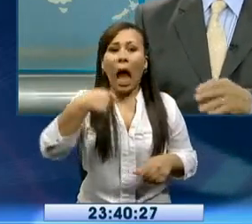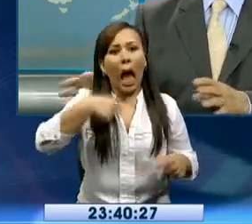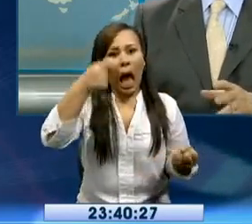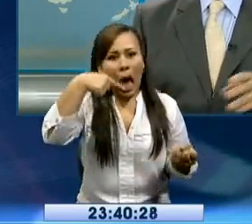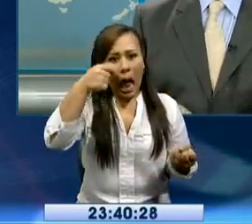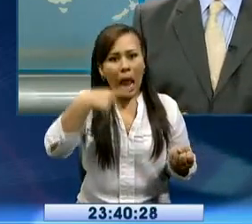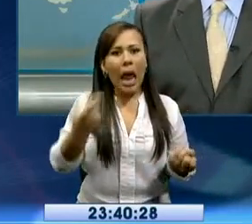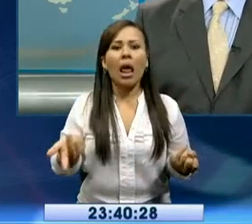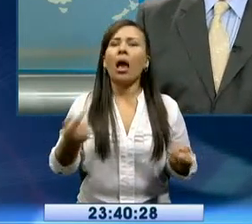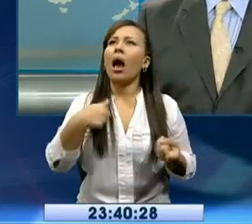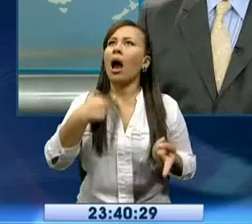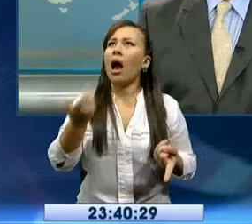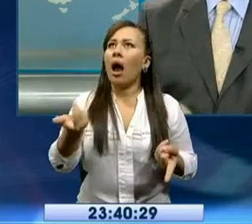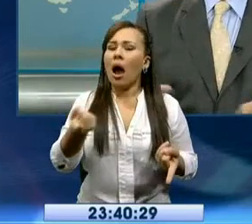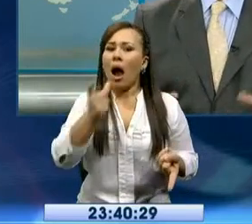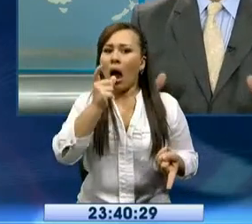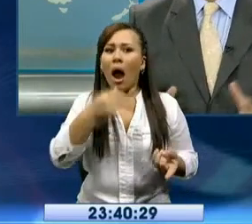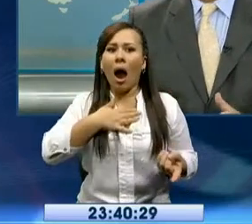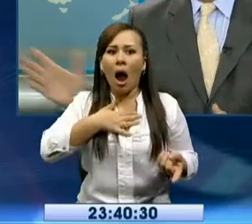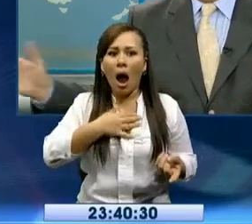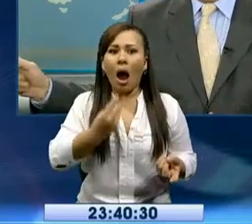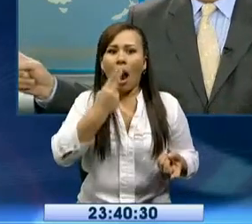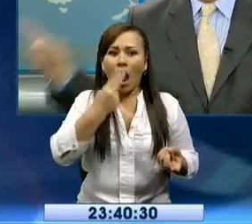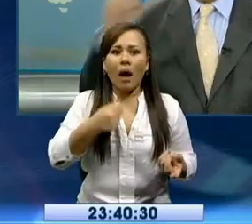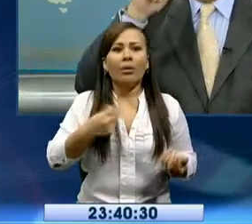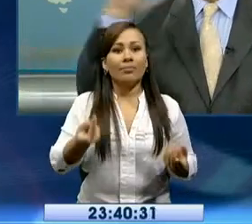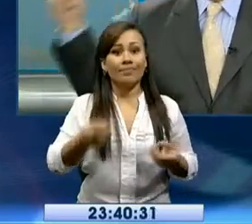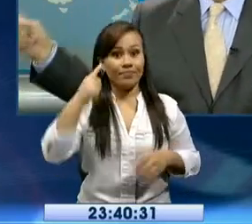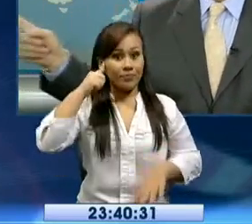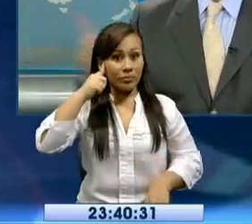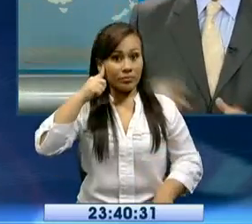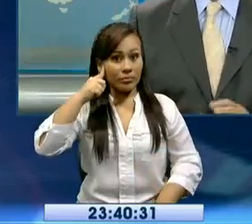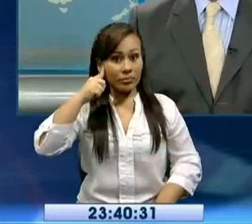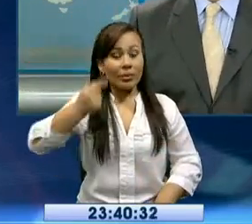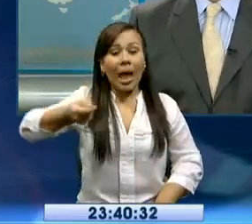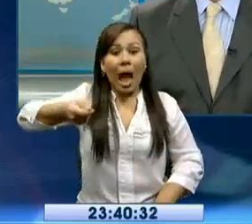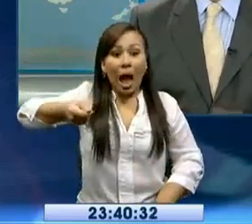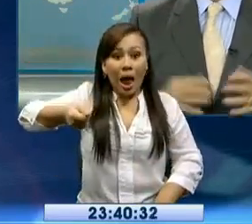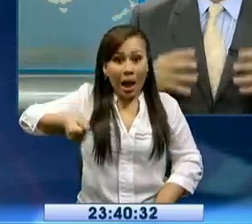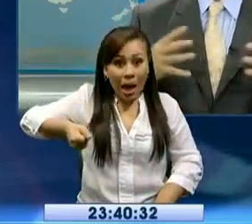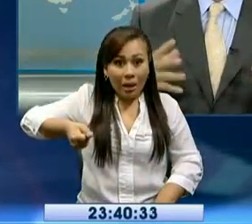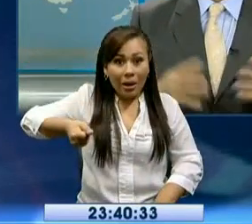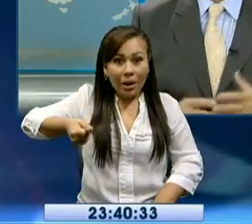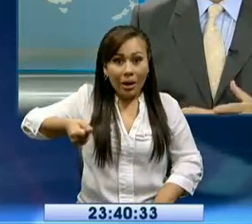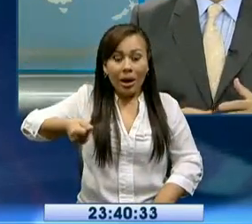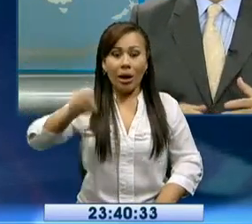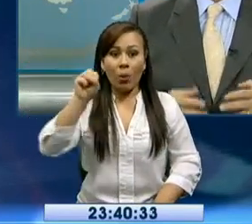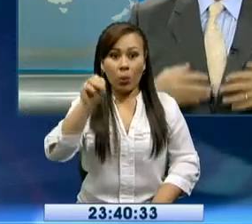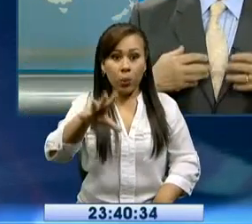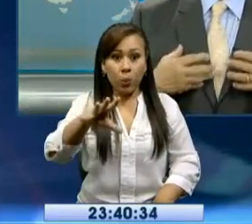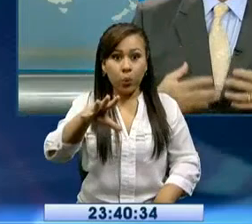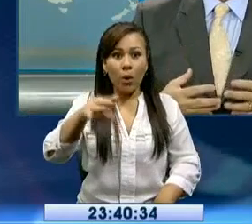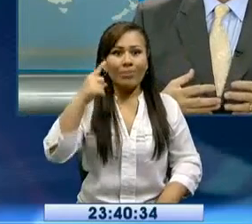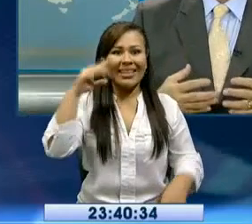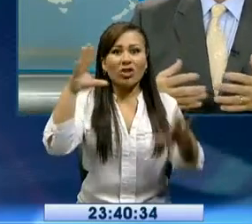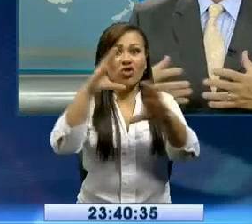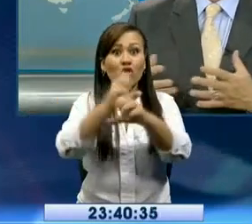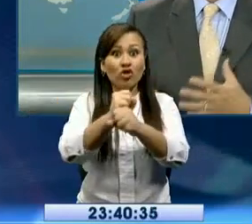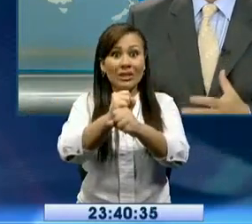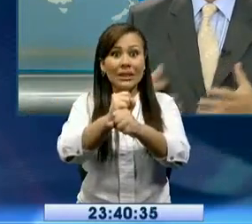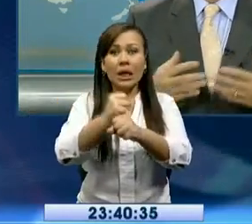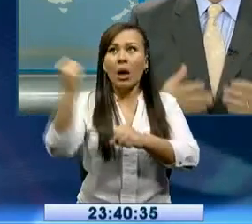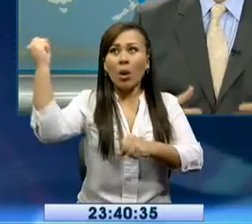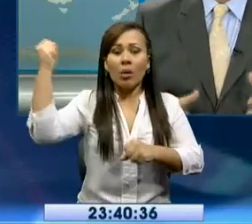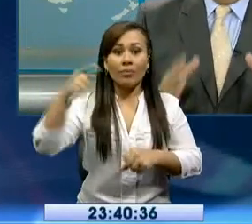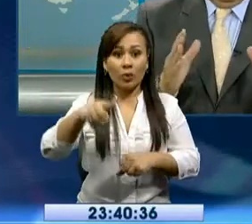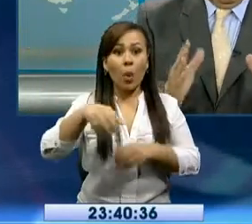y un pito y unas linternas. Escuchen bien el técnico, el conocedor, lo que dice. Si usted es dependiente